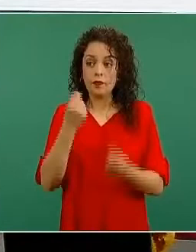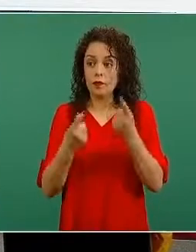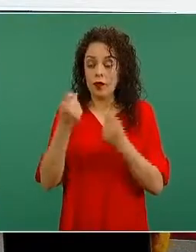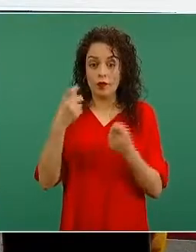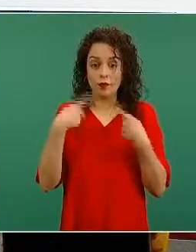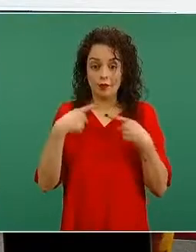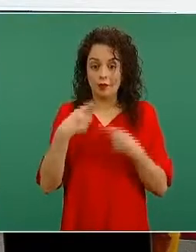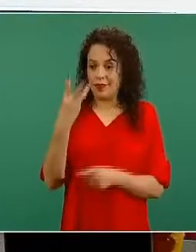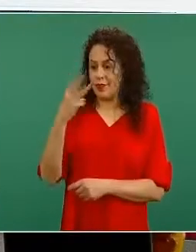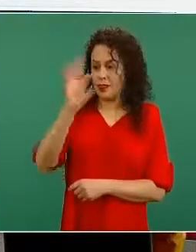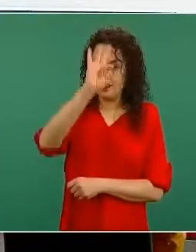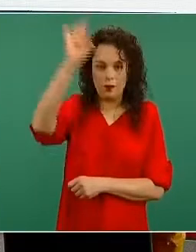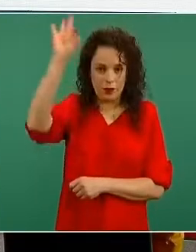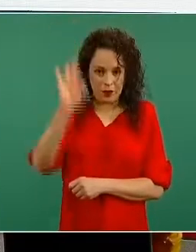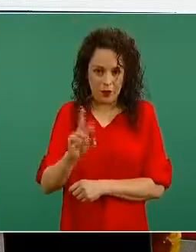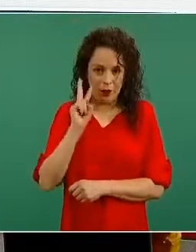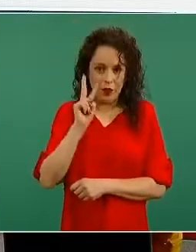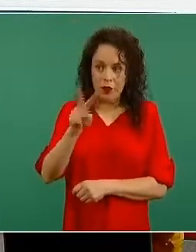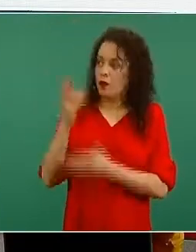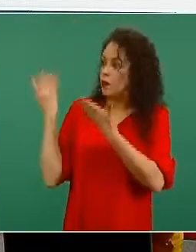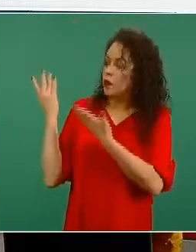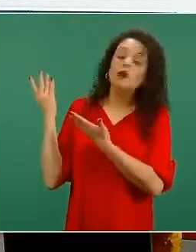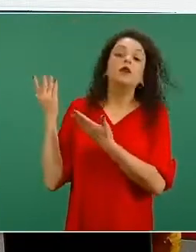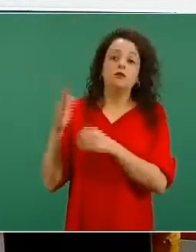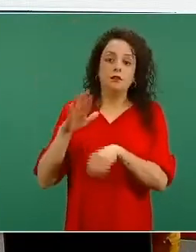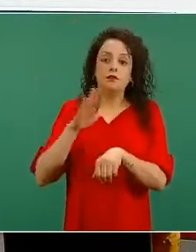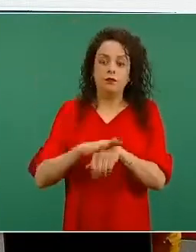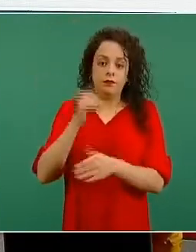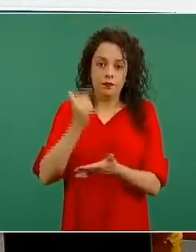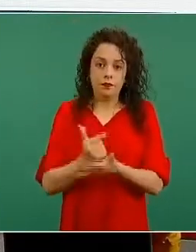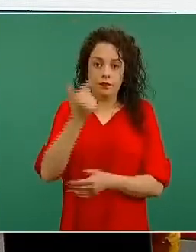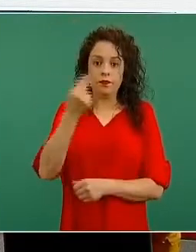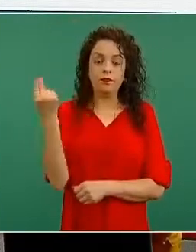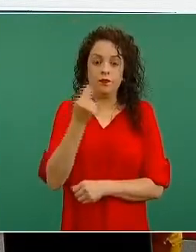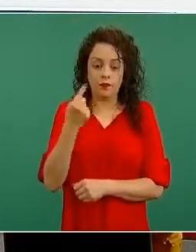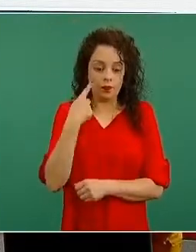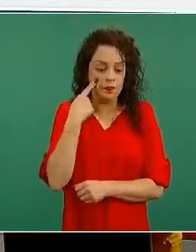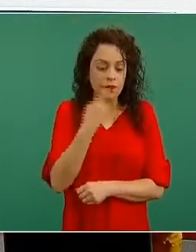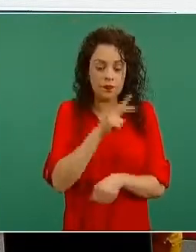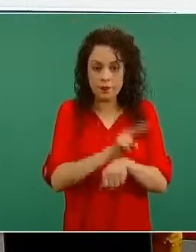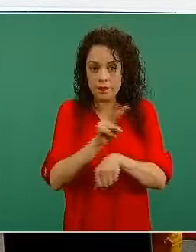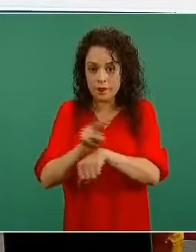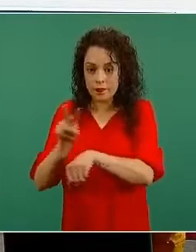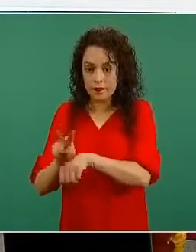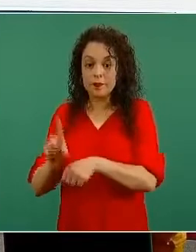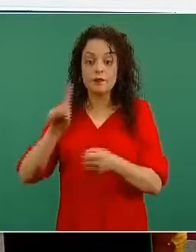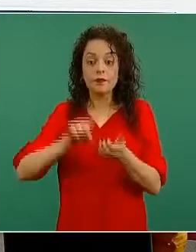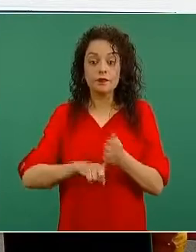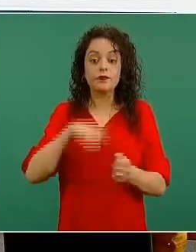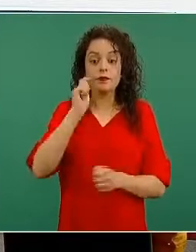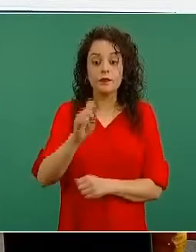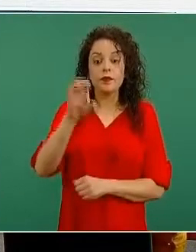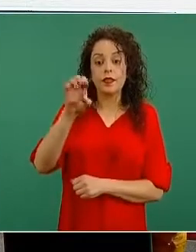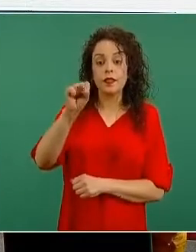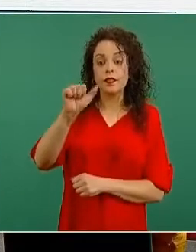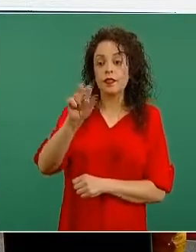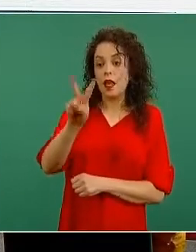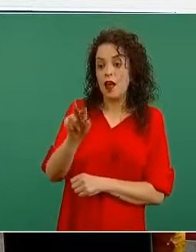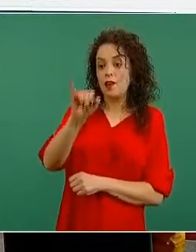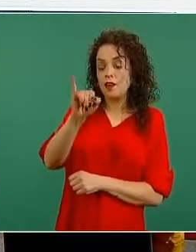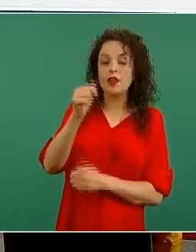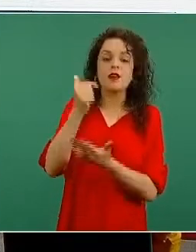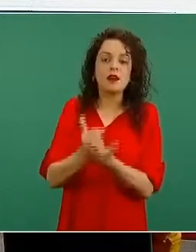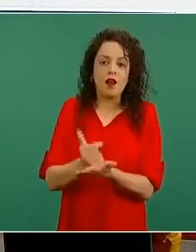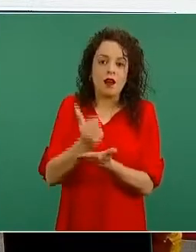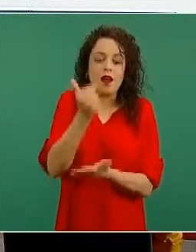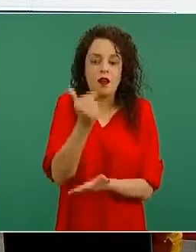este 3%, que merezcan mayor interés y son consideradas médicamente como ESAVI graves,